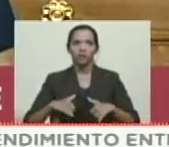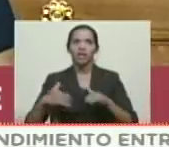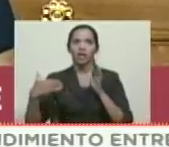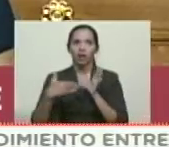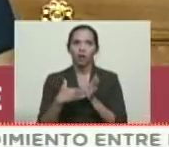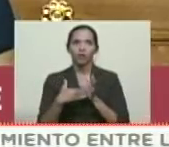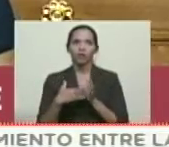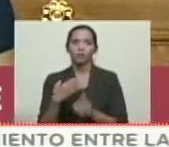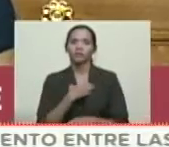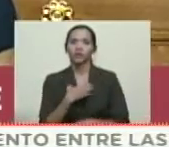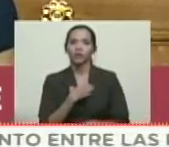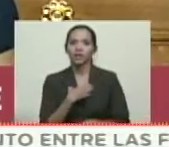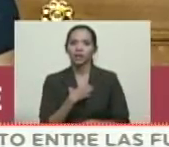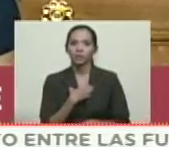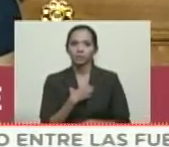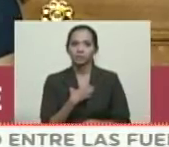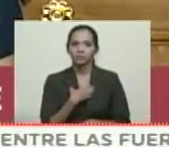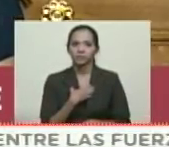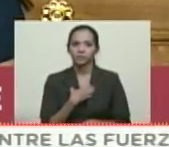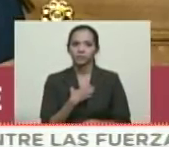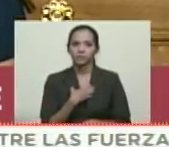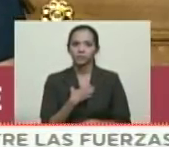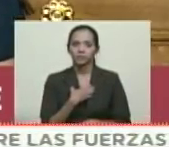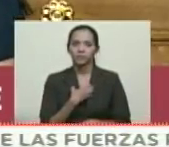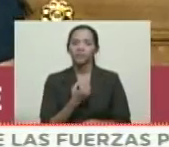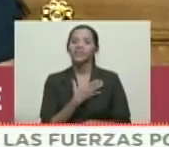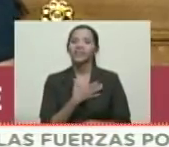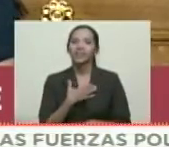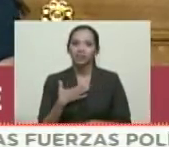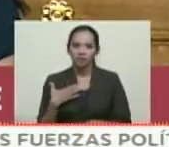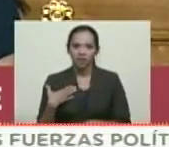contra de mis sobrinos. Y quiero